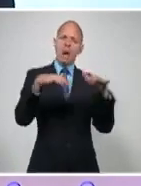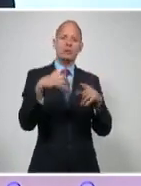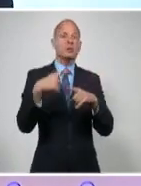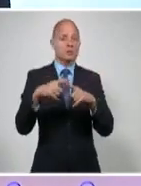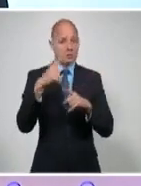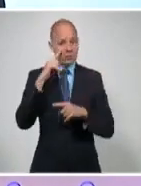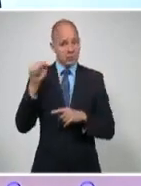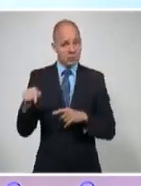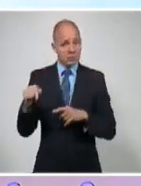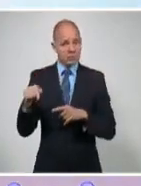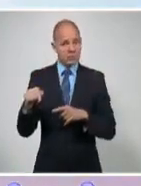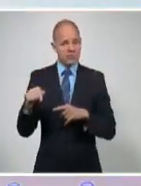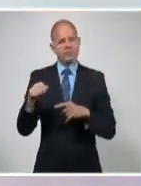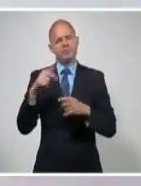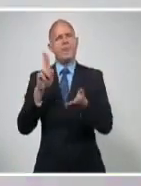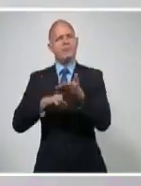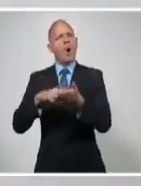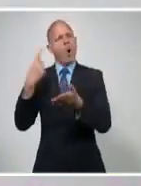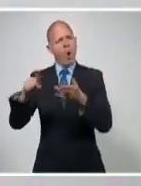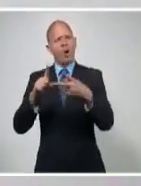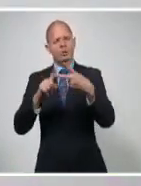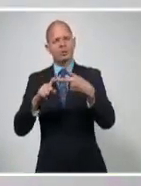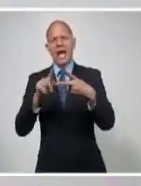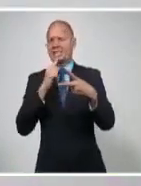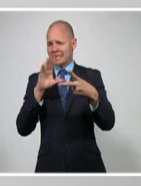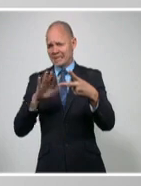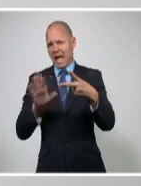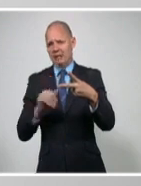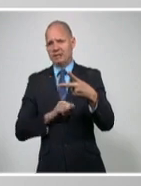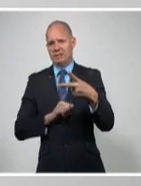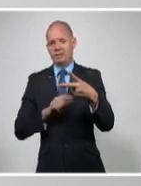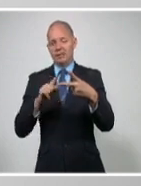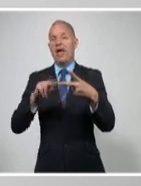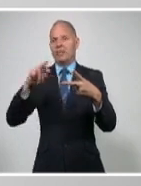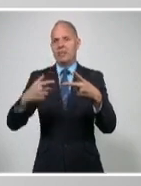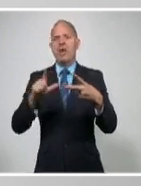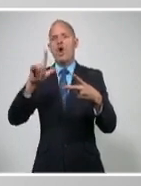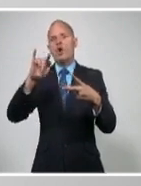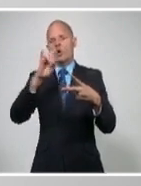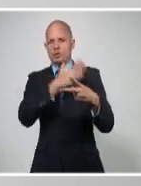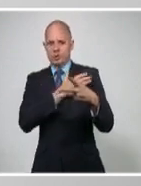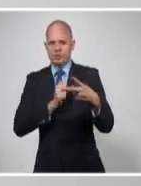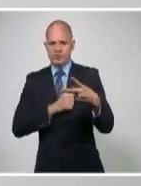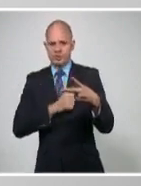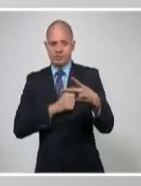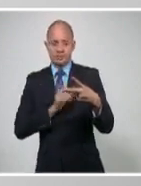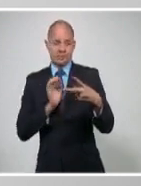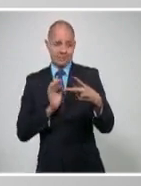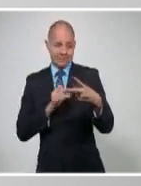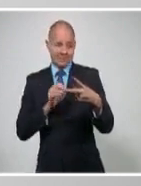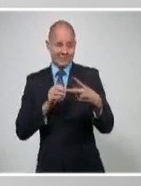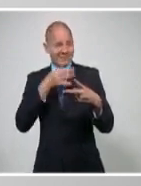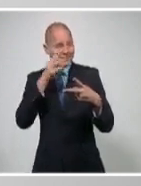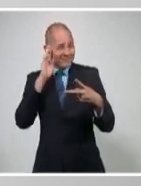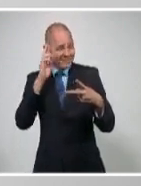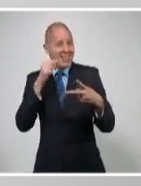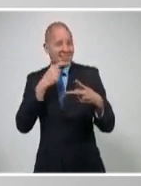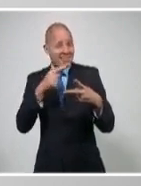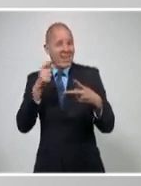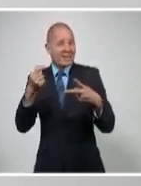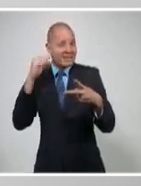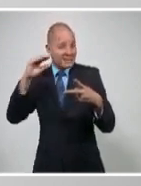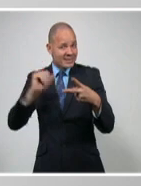grupo, veamos, son nombres que ya acabo de mencionar. Se repite Luz Escobar, 14 y medio, los últimos fondos, Departamento de Estado, Aminta